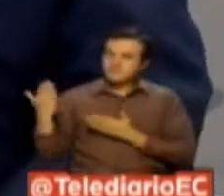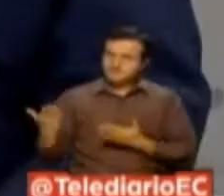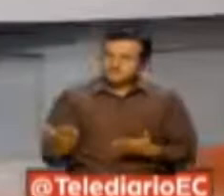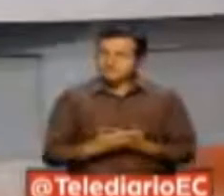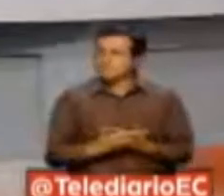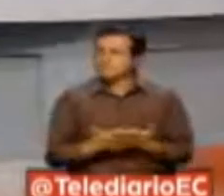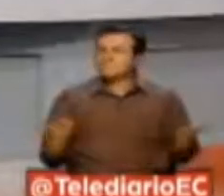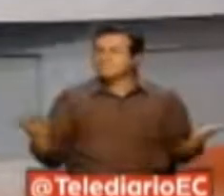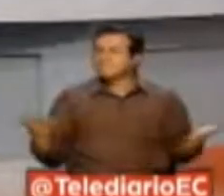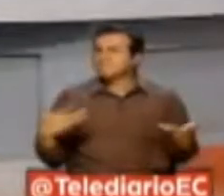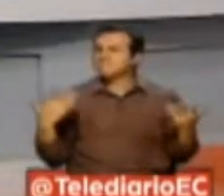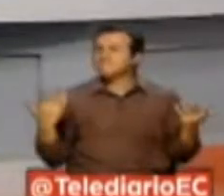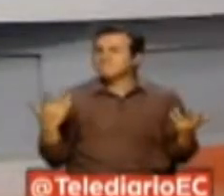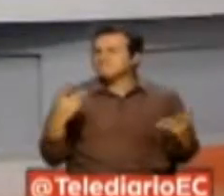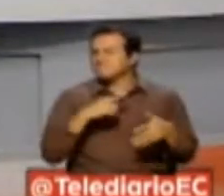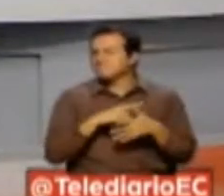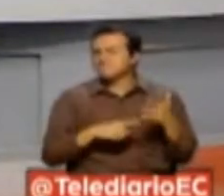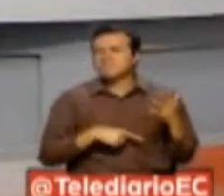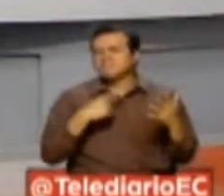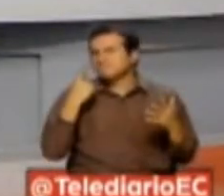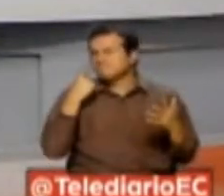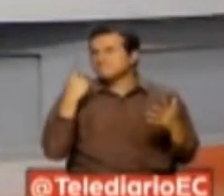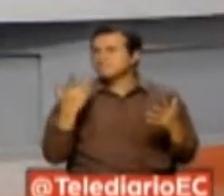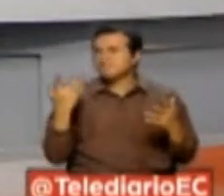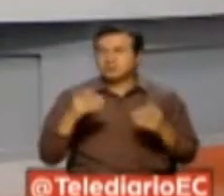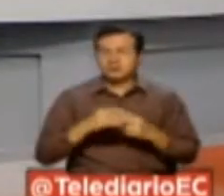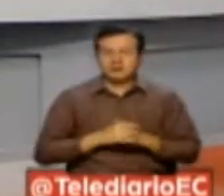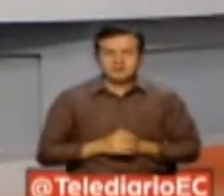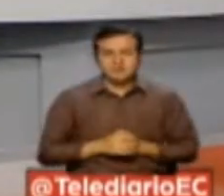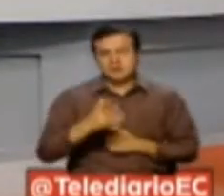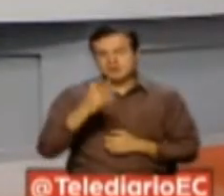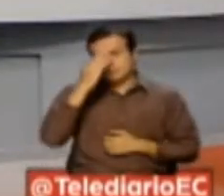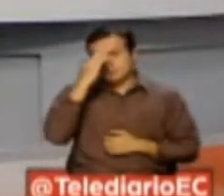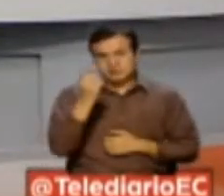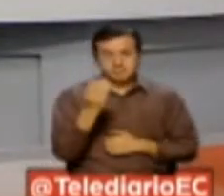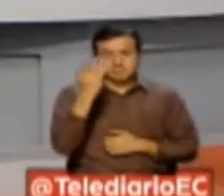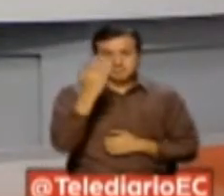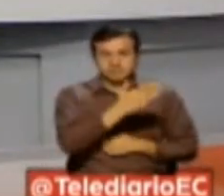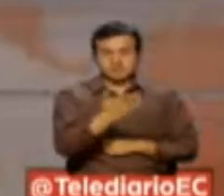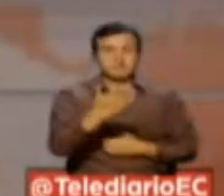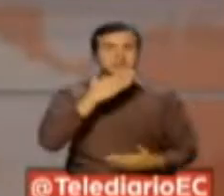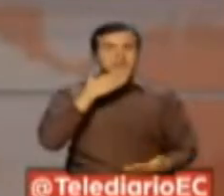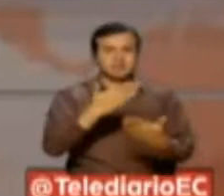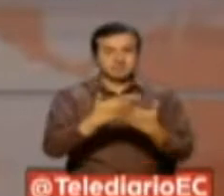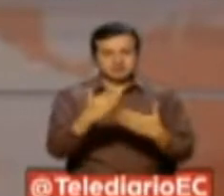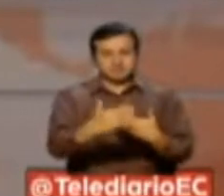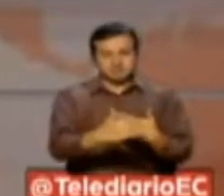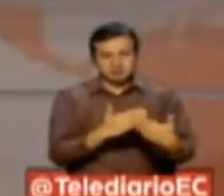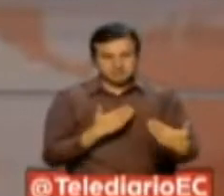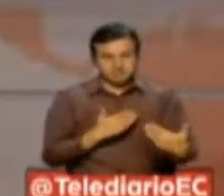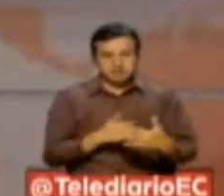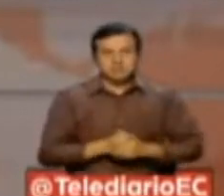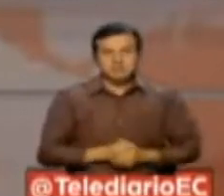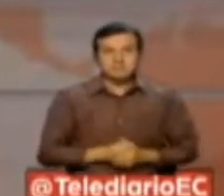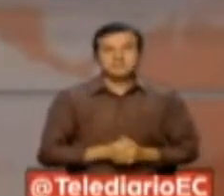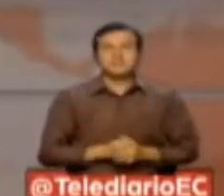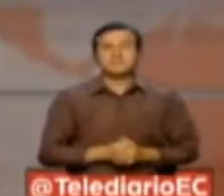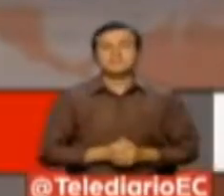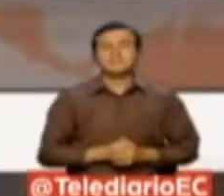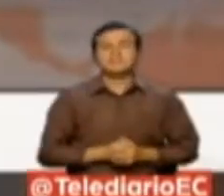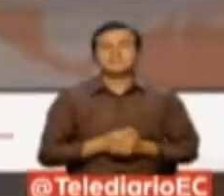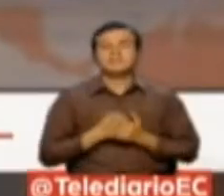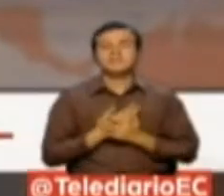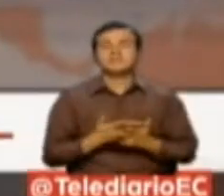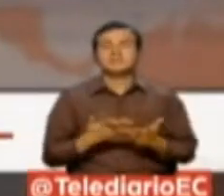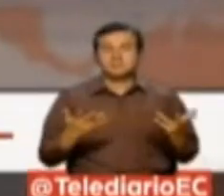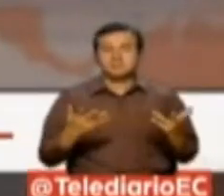qué clase de novedades muy buenos días gracias por la invitación así como parte